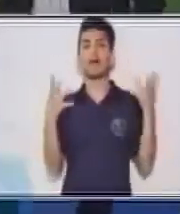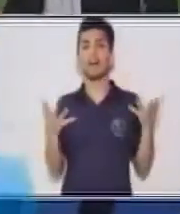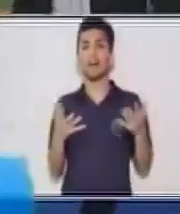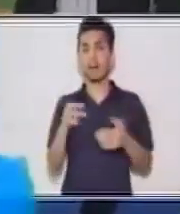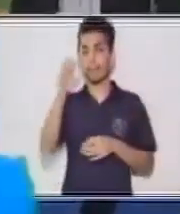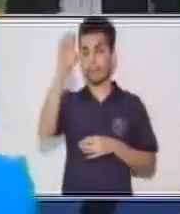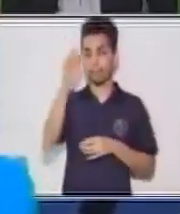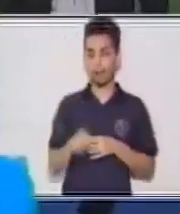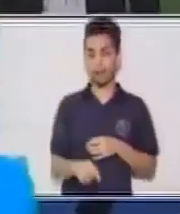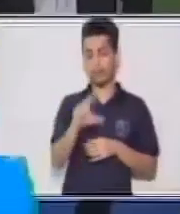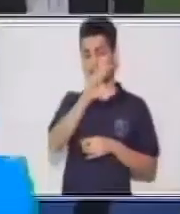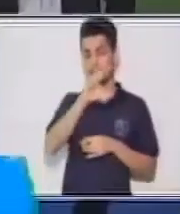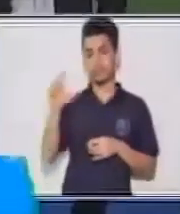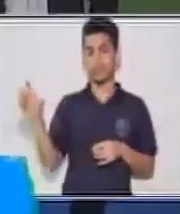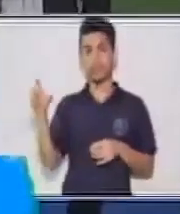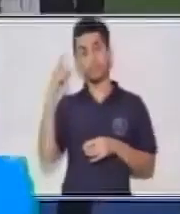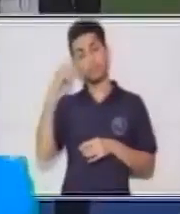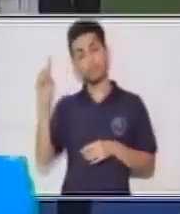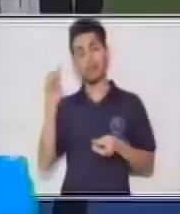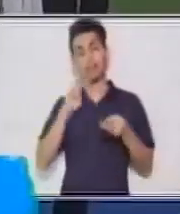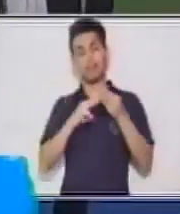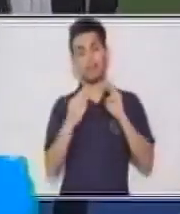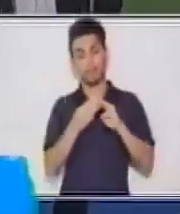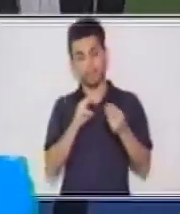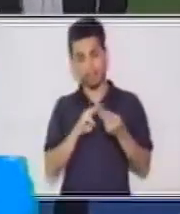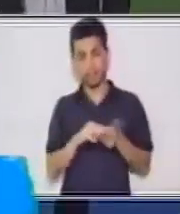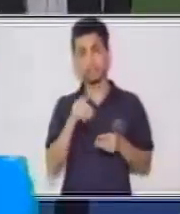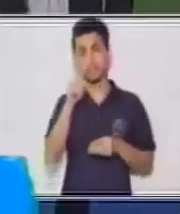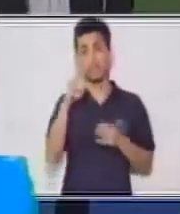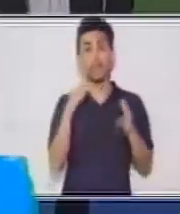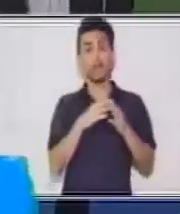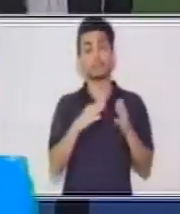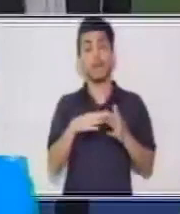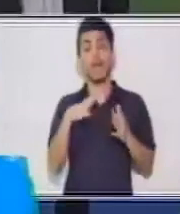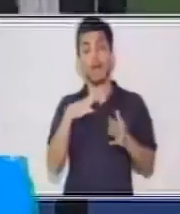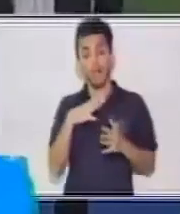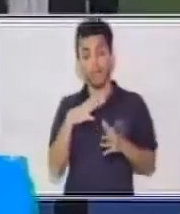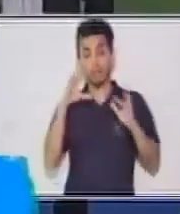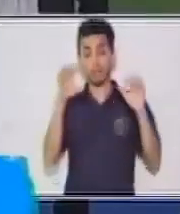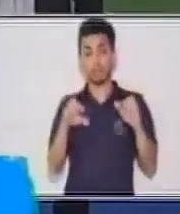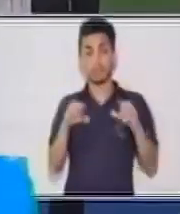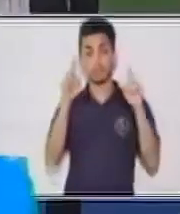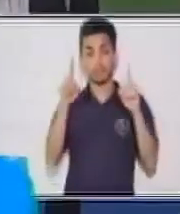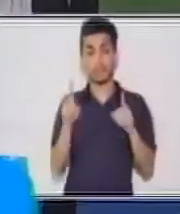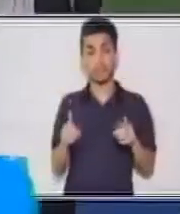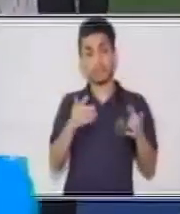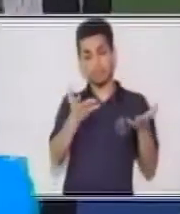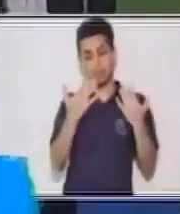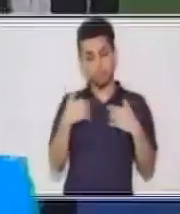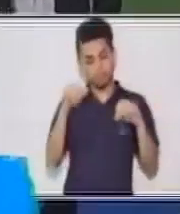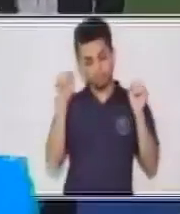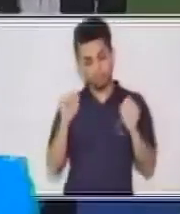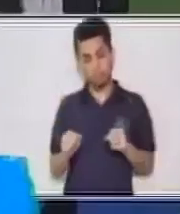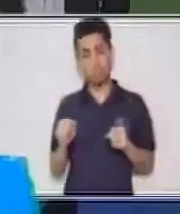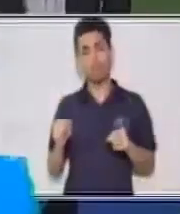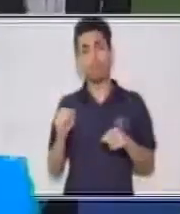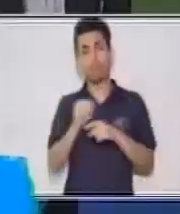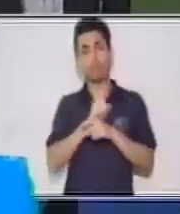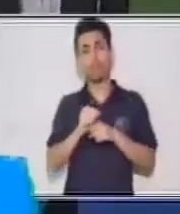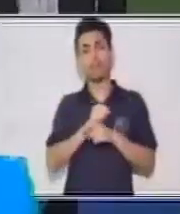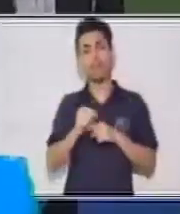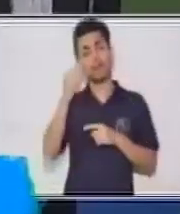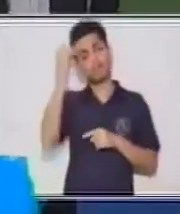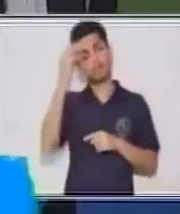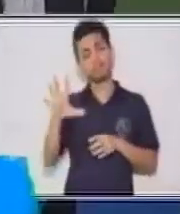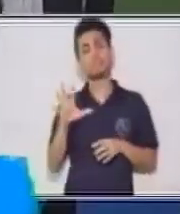plano cartesiano del área de matemáticas. Si en casa hay alguna persona con discapacidades, este tema les ayudará a ejercitar habilidades